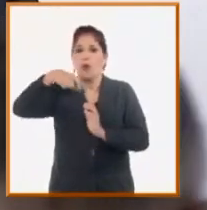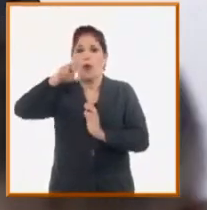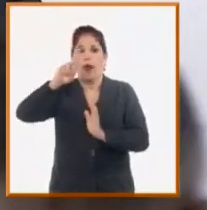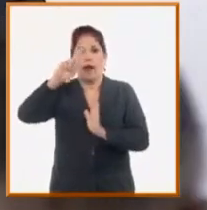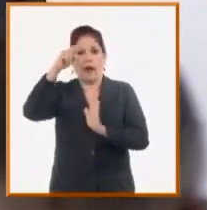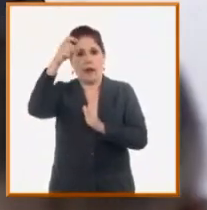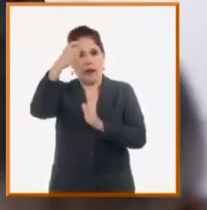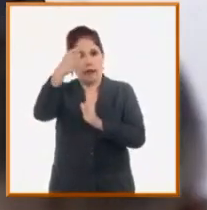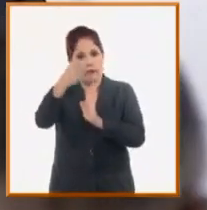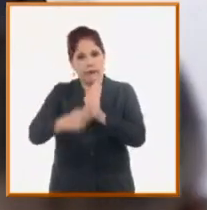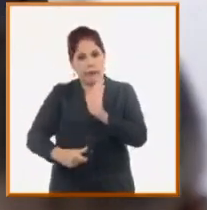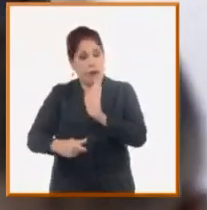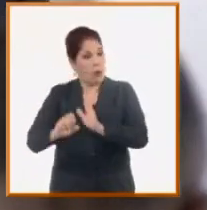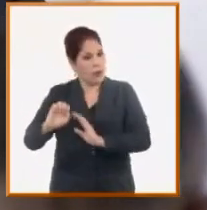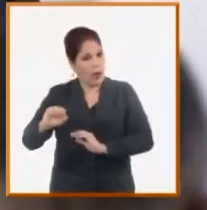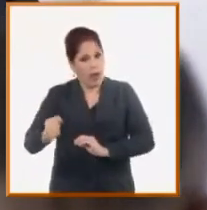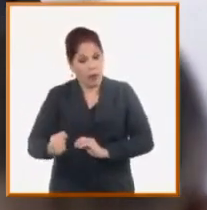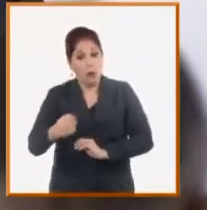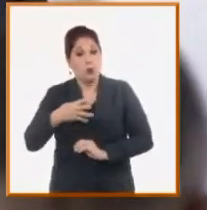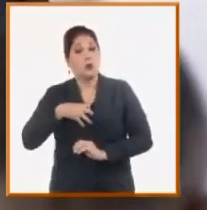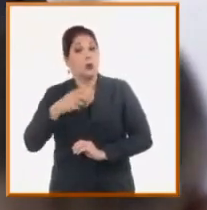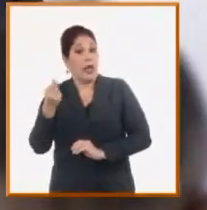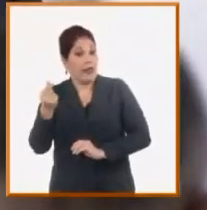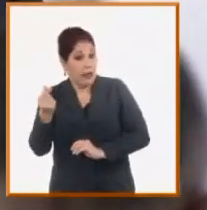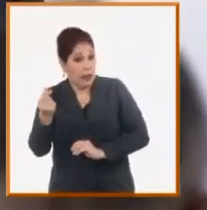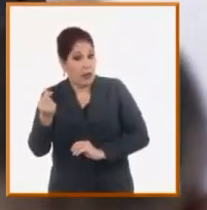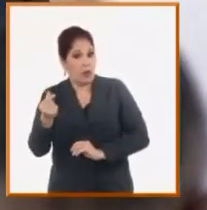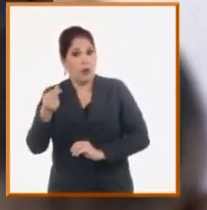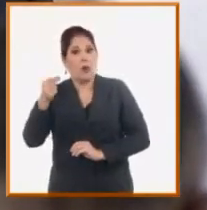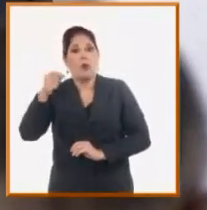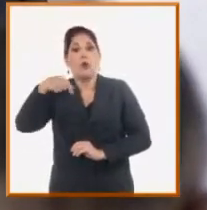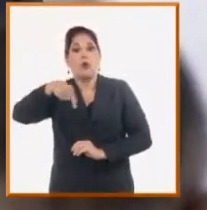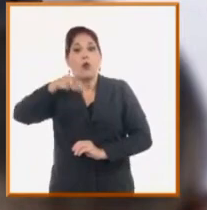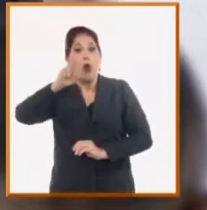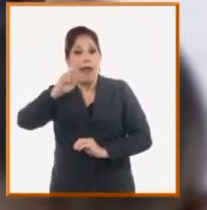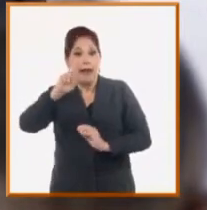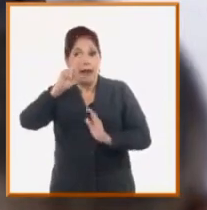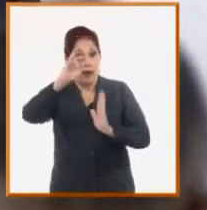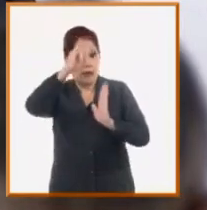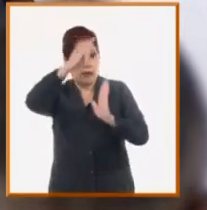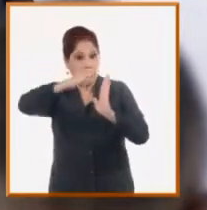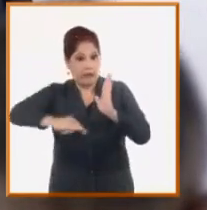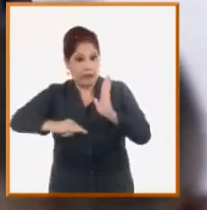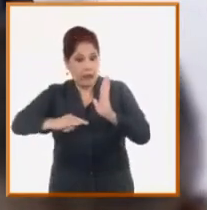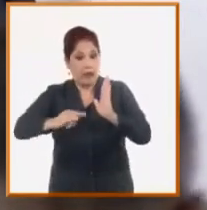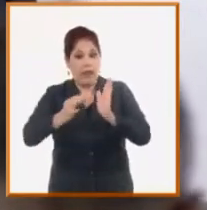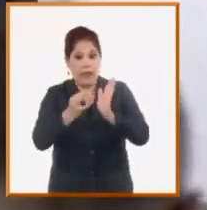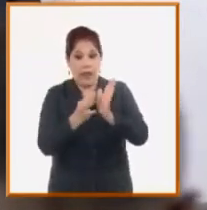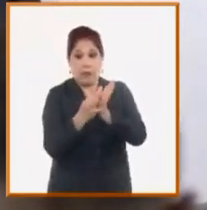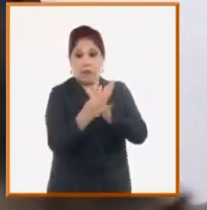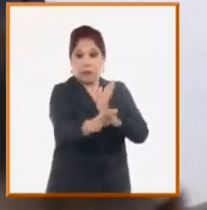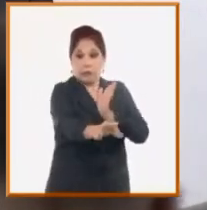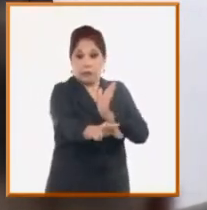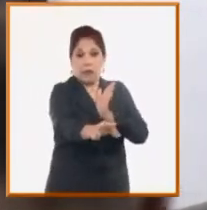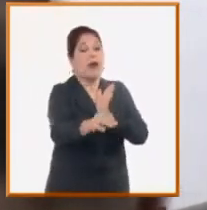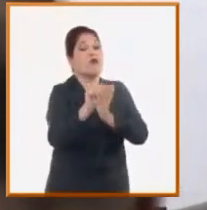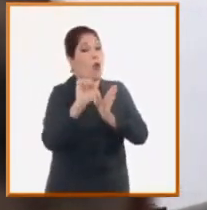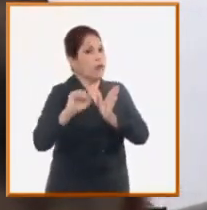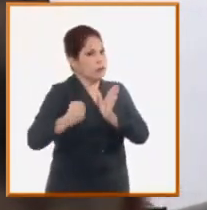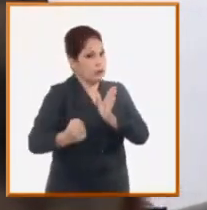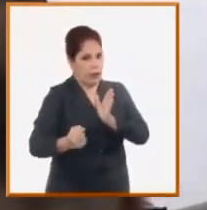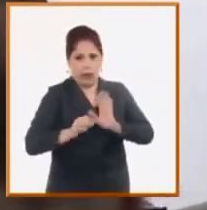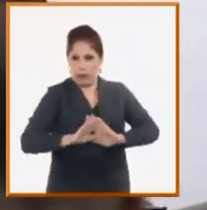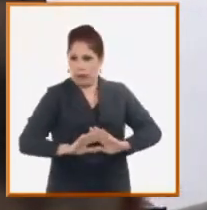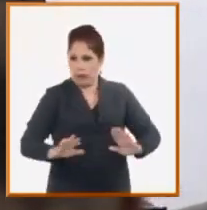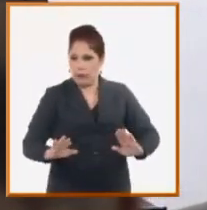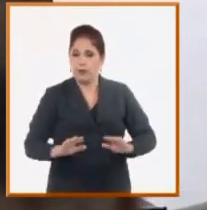El que tenga dinero por un código, o el que tenga su tarjeta, tiene dinero. Y al final